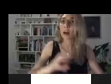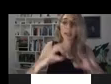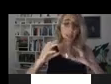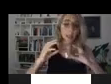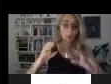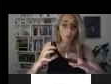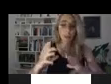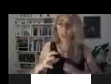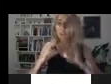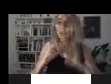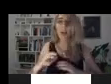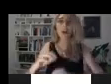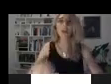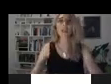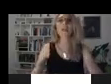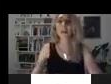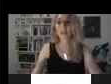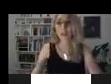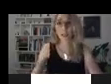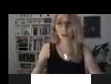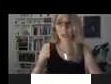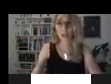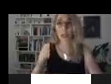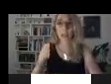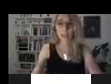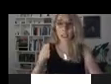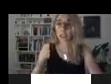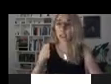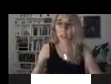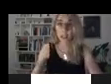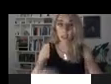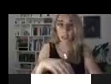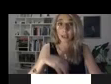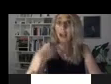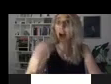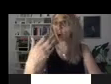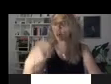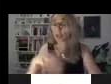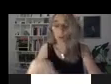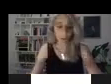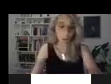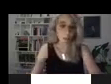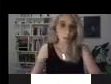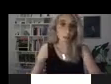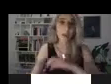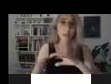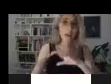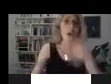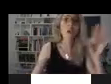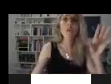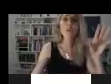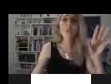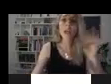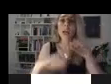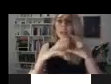Madrid, situaciones bien concretas para poder llevar adelante las compras. Vamos a